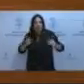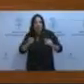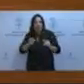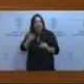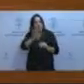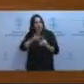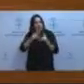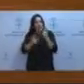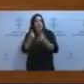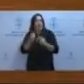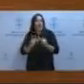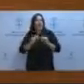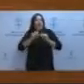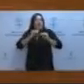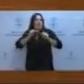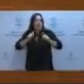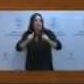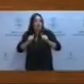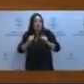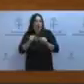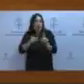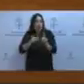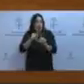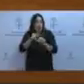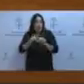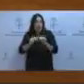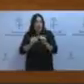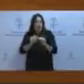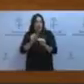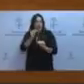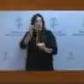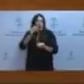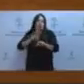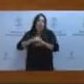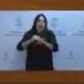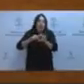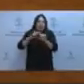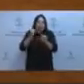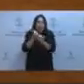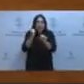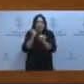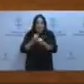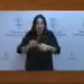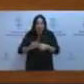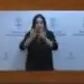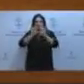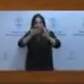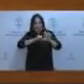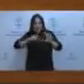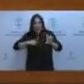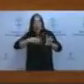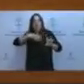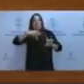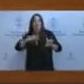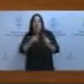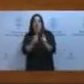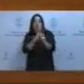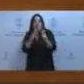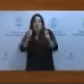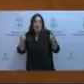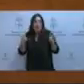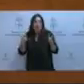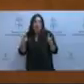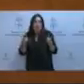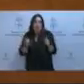puntos de Asturias, sembrar para que esto crezca fuerte y se creen puestos de trabajo con empresas privadas que sean capaces de generarlos en una mayor medida de la que pueden generar